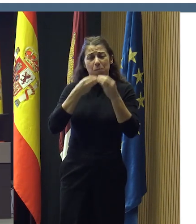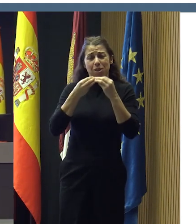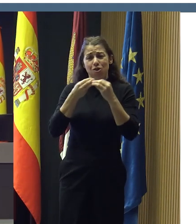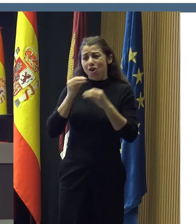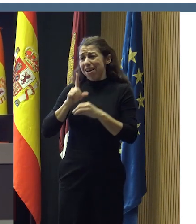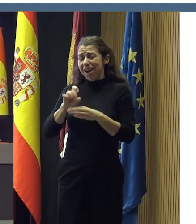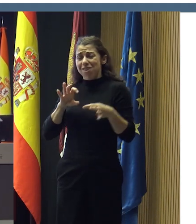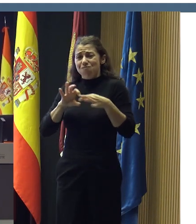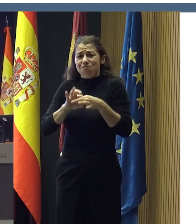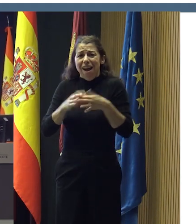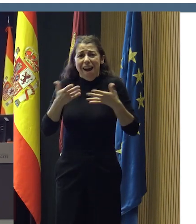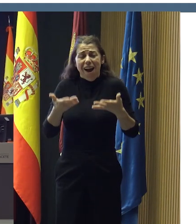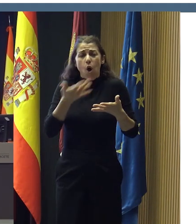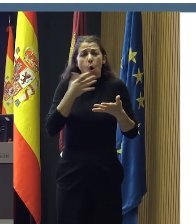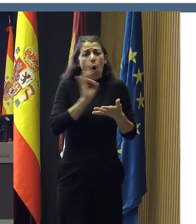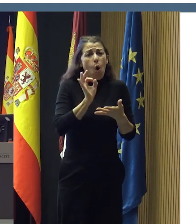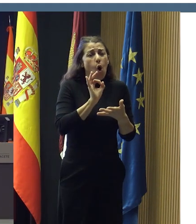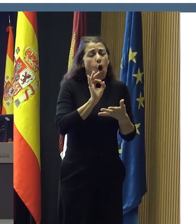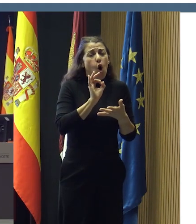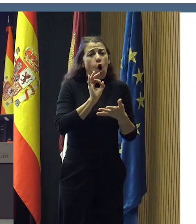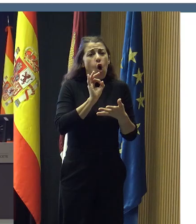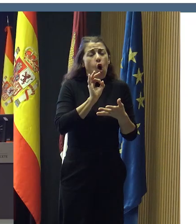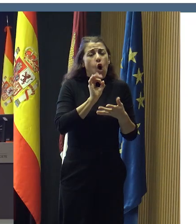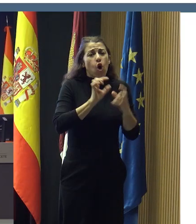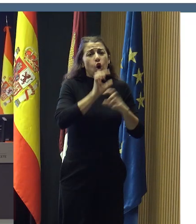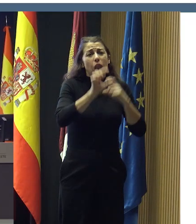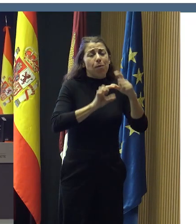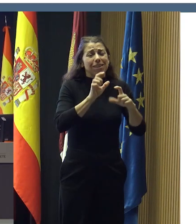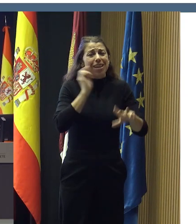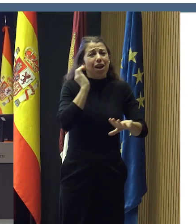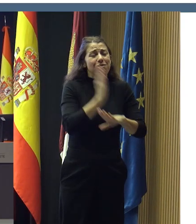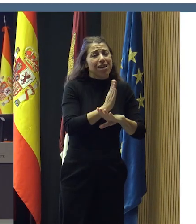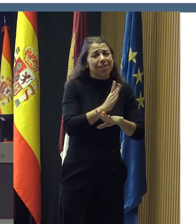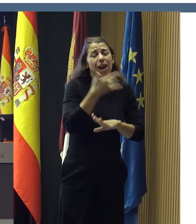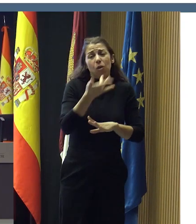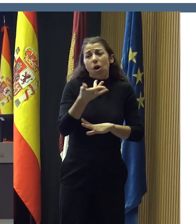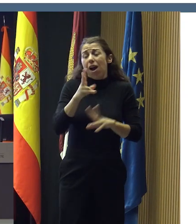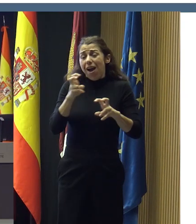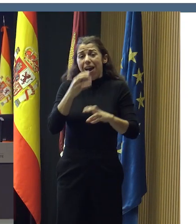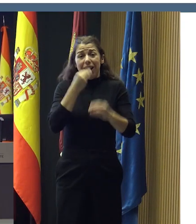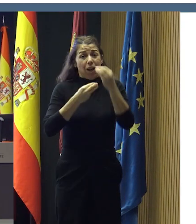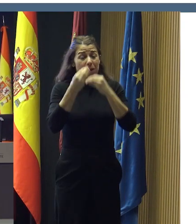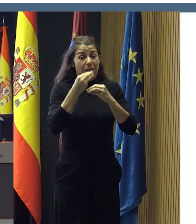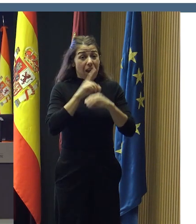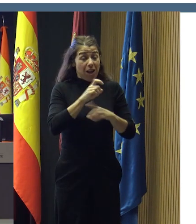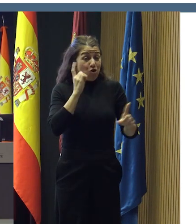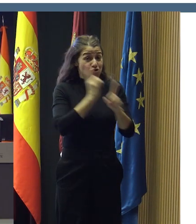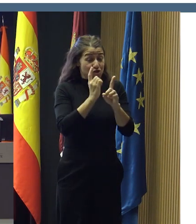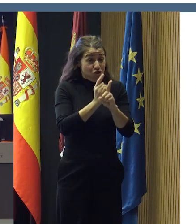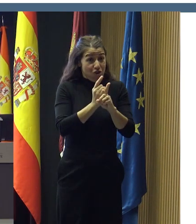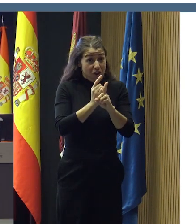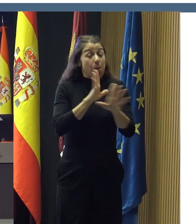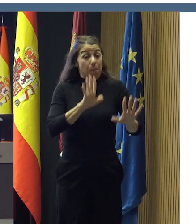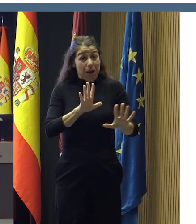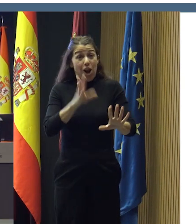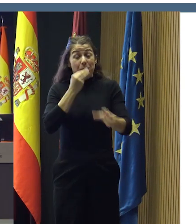cáncer? ¿O con la bacteria que lo provoca? Alimentos anticancerígenos no. ¿La alimentación tiene que ver con el cáncer?